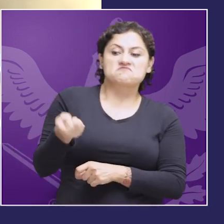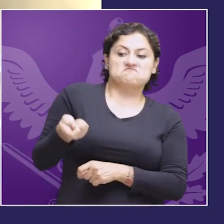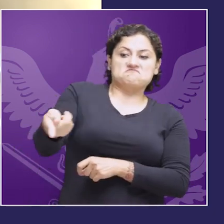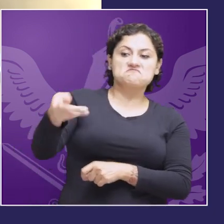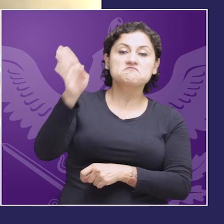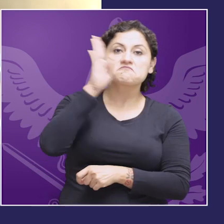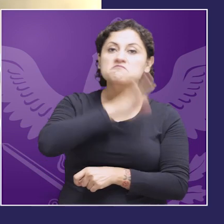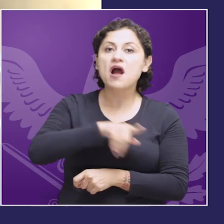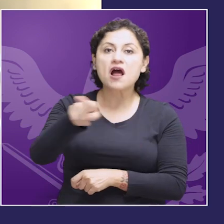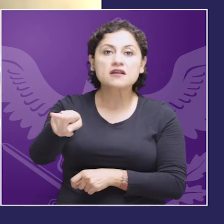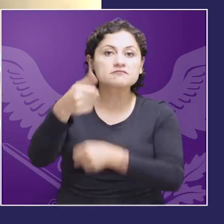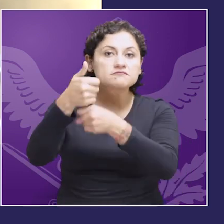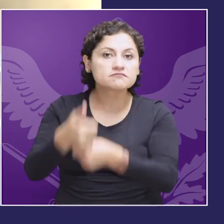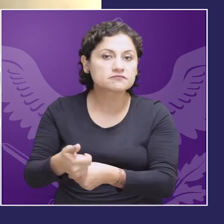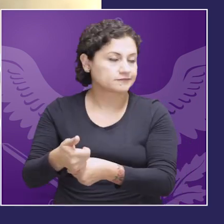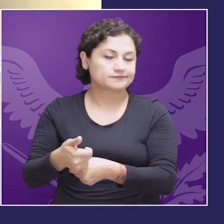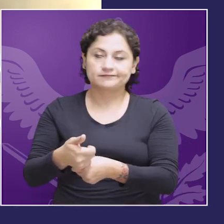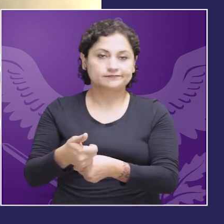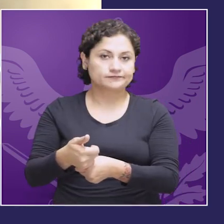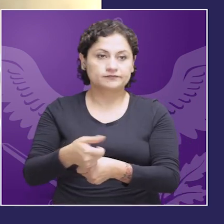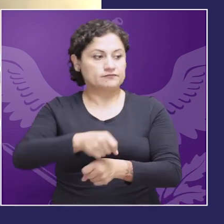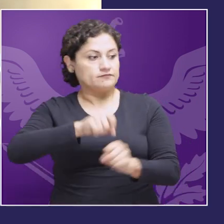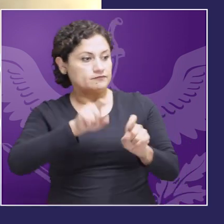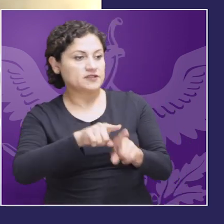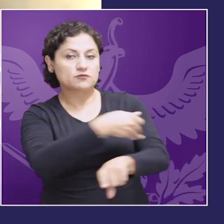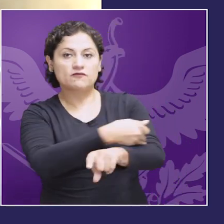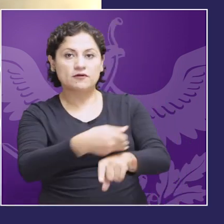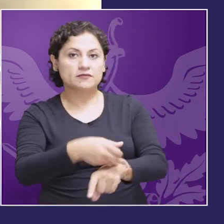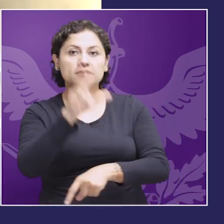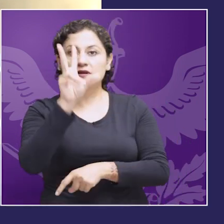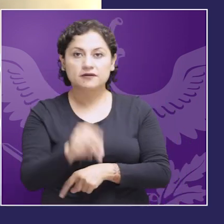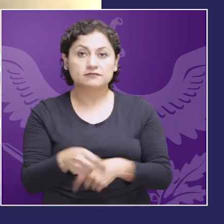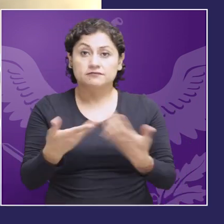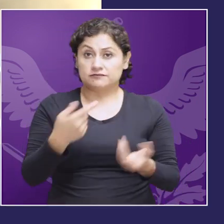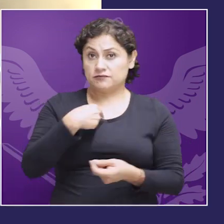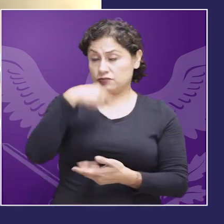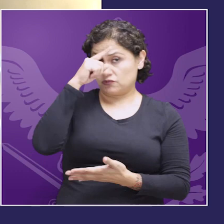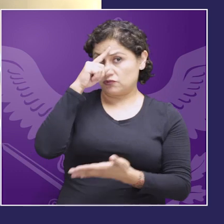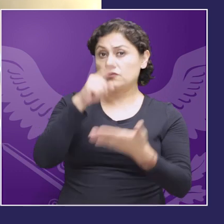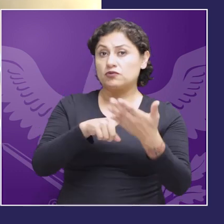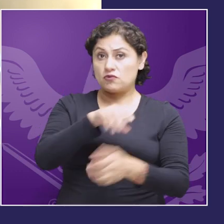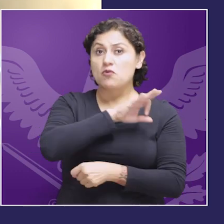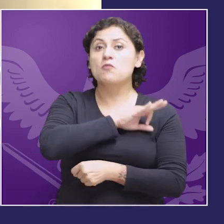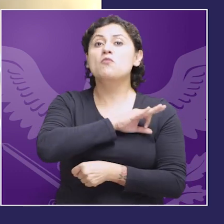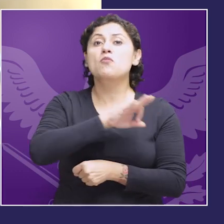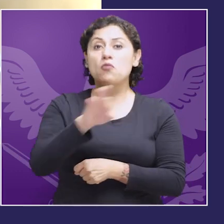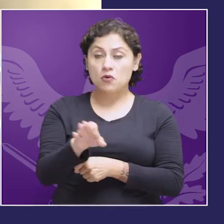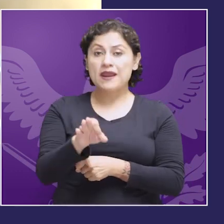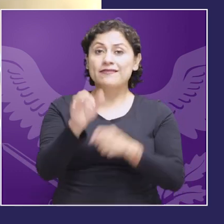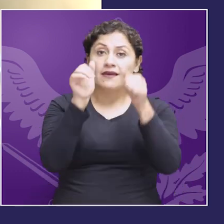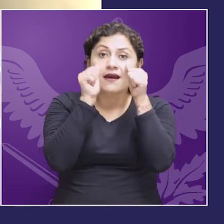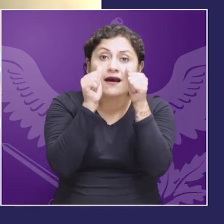revictimizarlos, y me parece que también de cómo pueden tener las víctimas y las familiares una